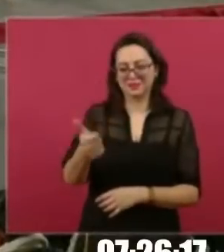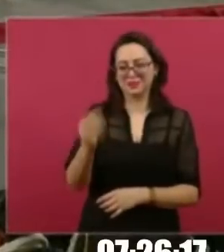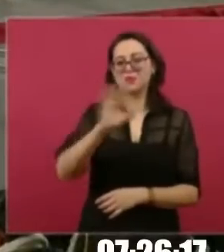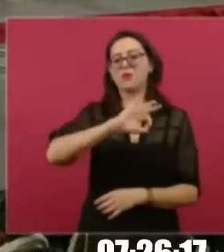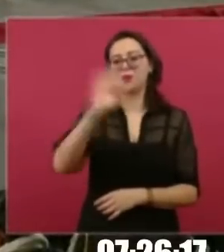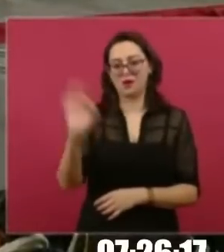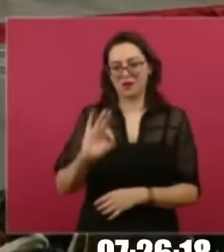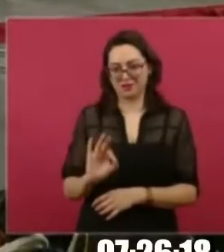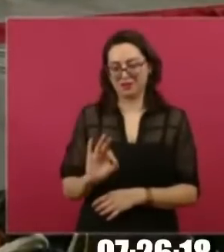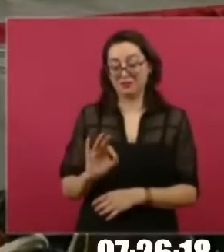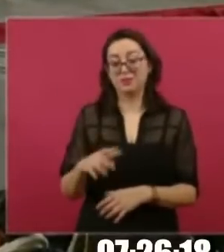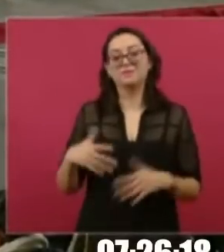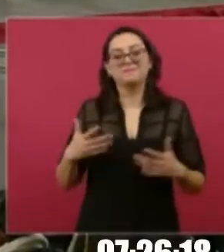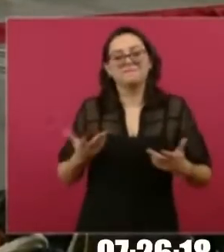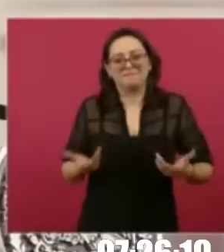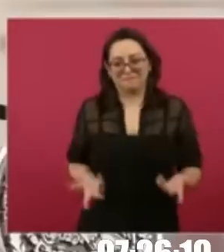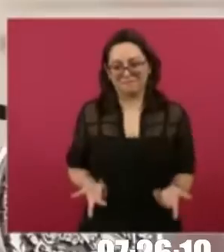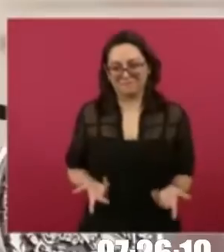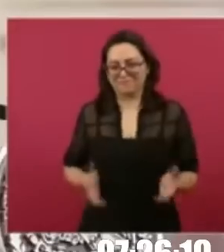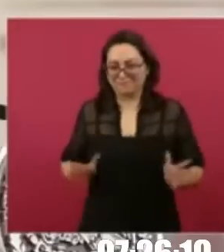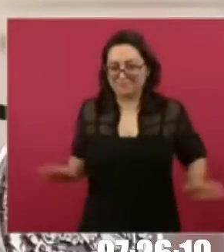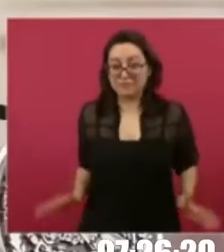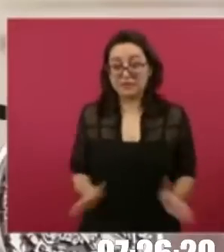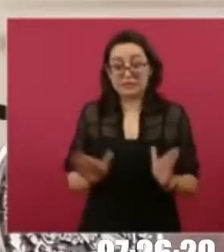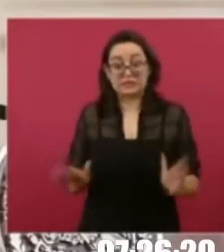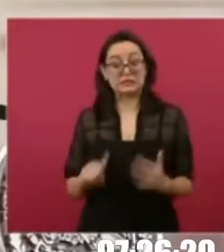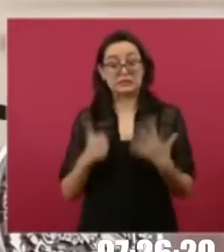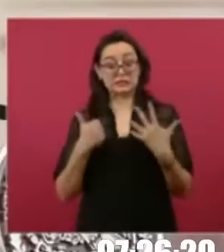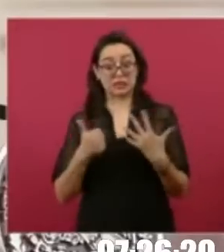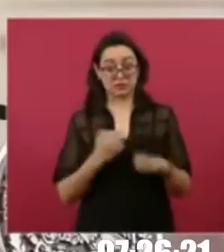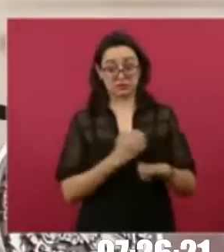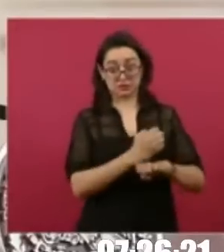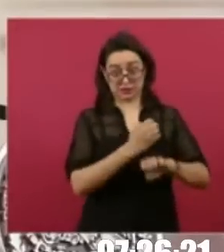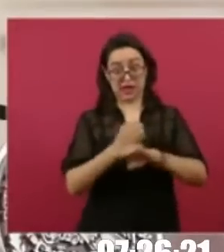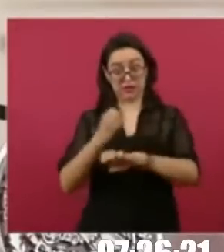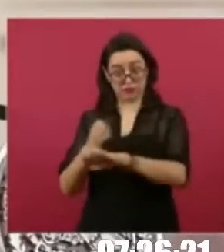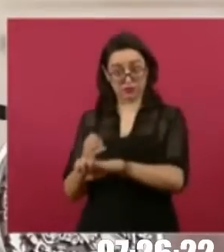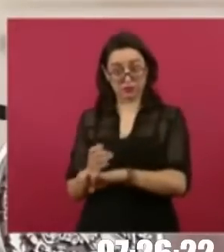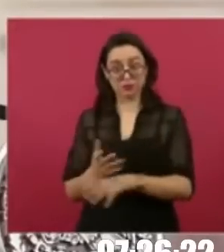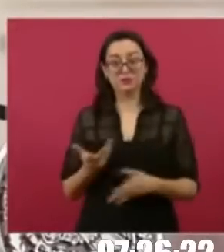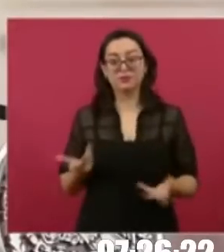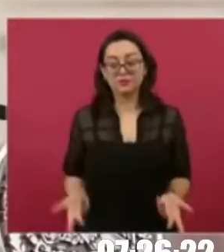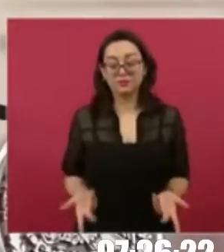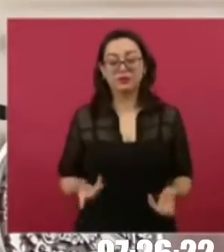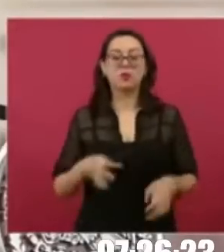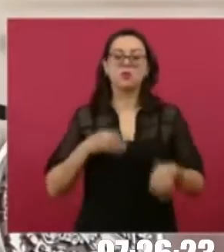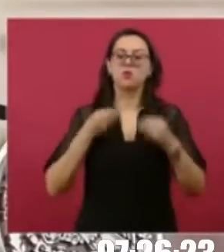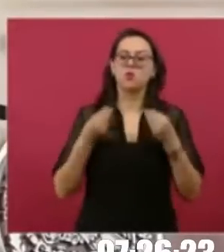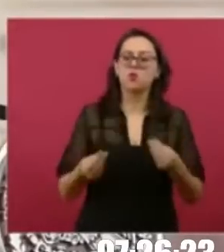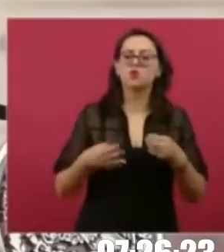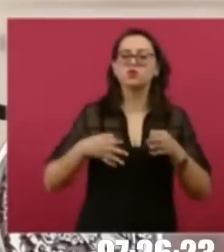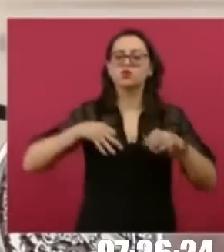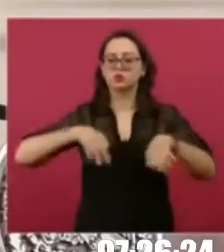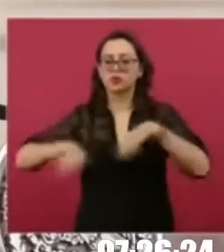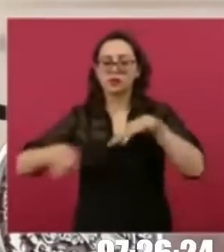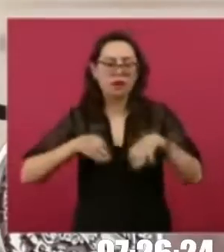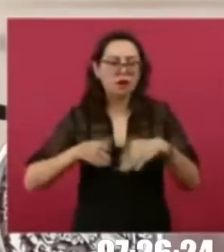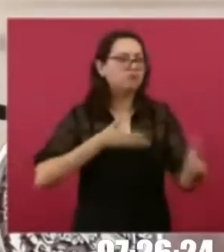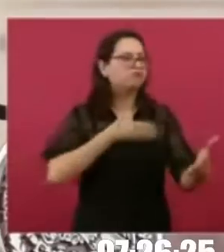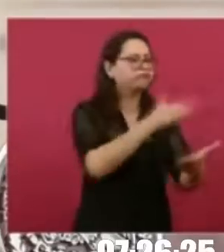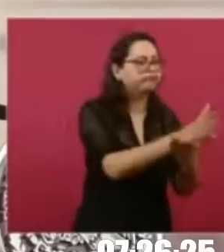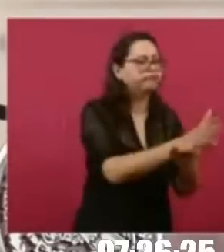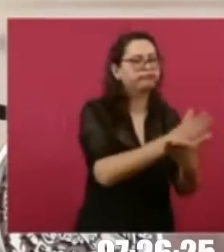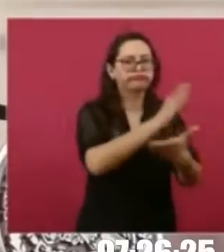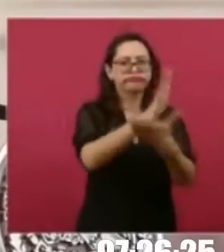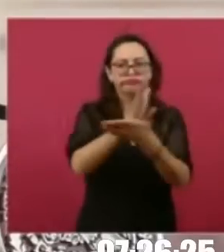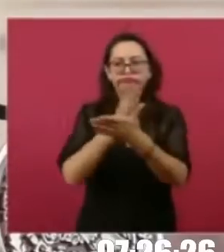a este punto ha significado como les decía levantamientos de campo en cada una de las unidades elaborar los catálogos sobre